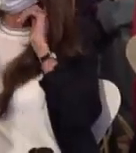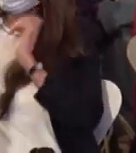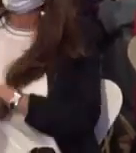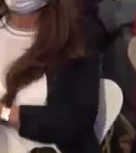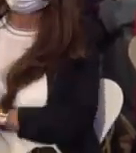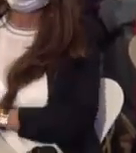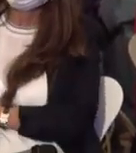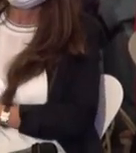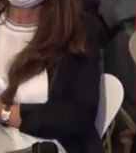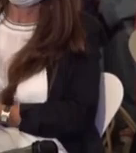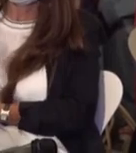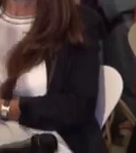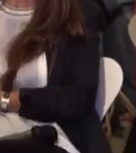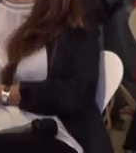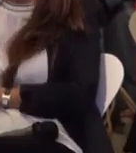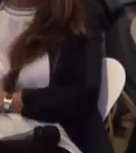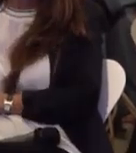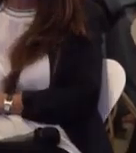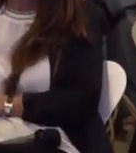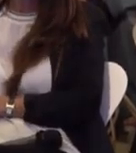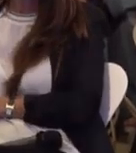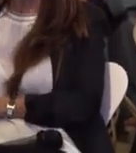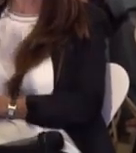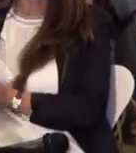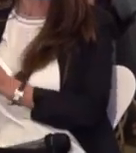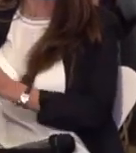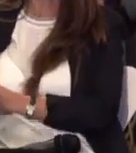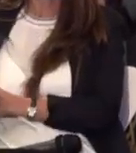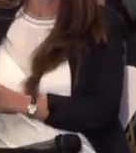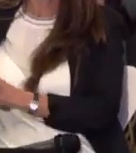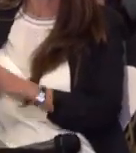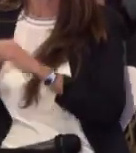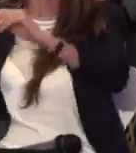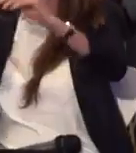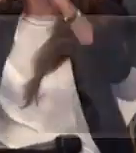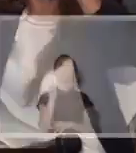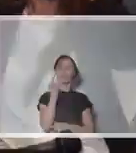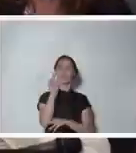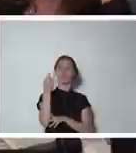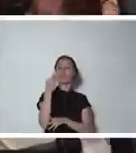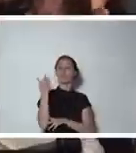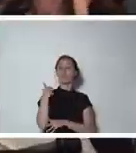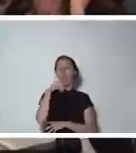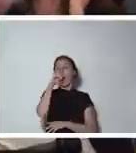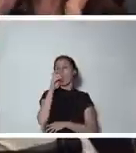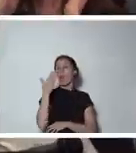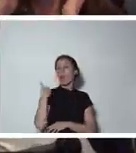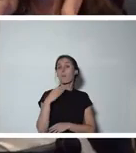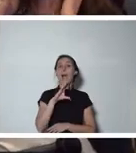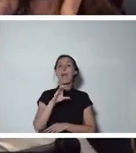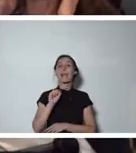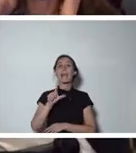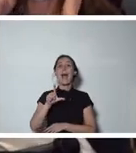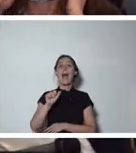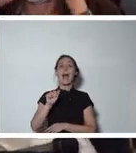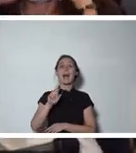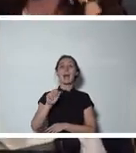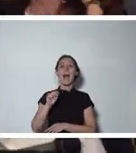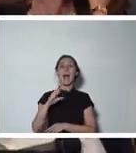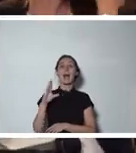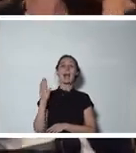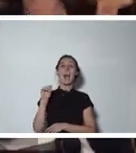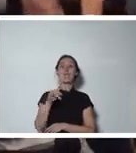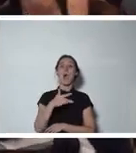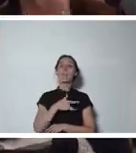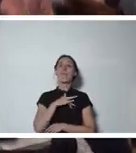tan importante como es la conquista del derecho del voto de las mujeres no recordamos a Clara campo amor y a todas las compañeras que lucharon para que hoy